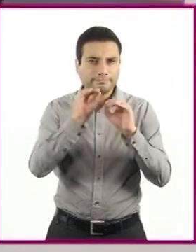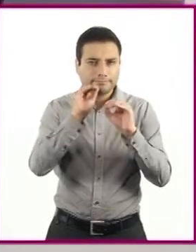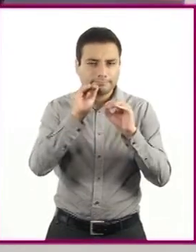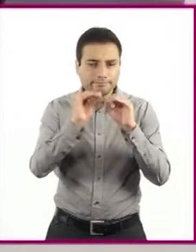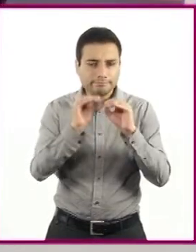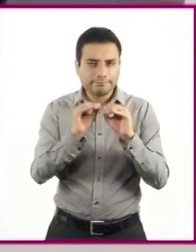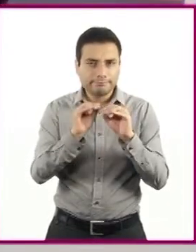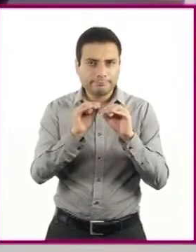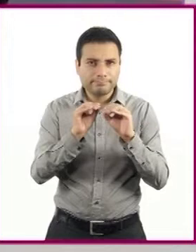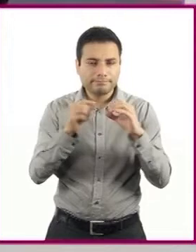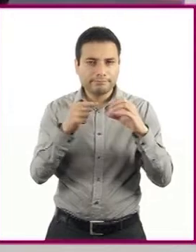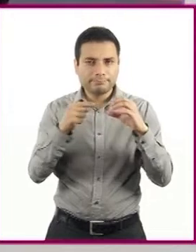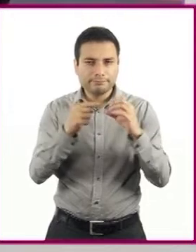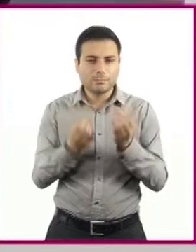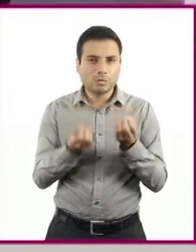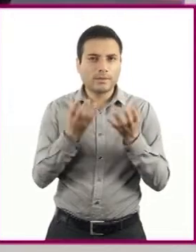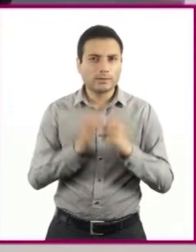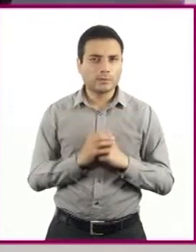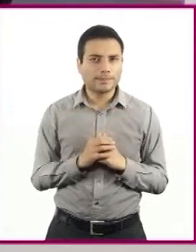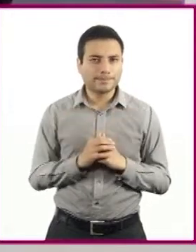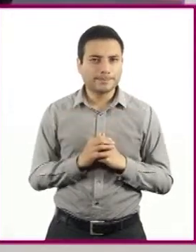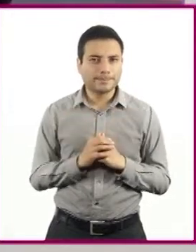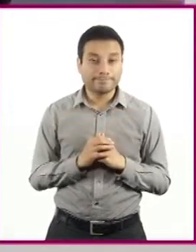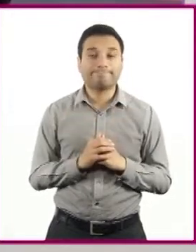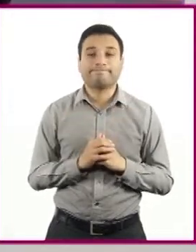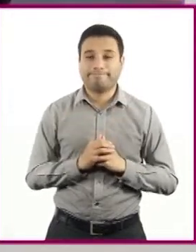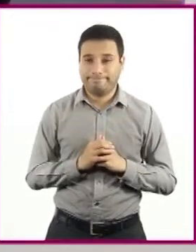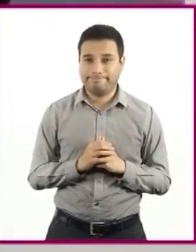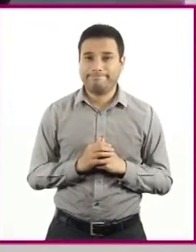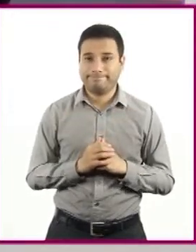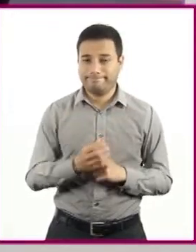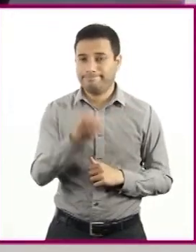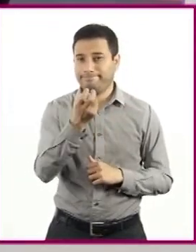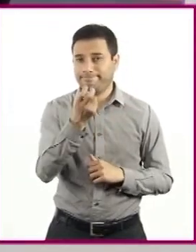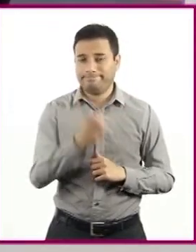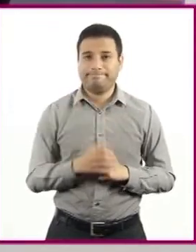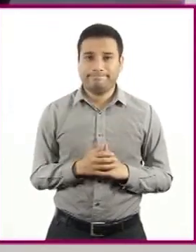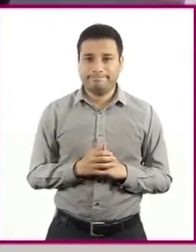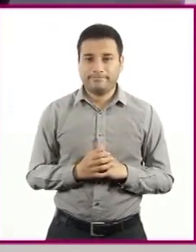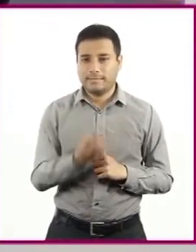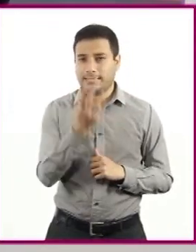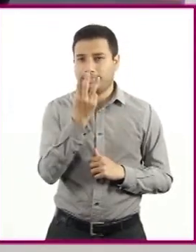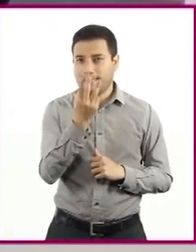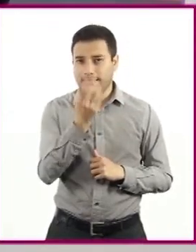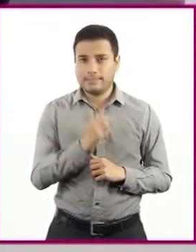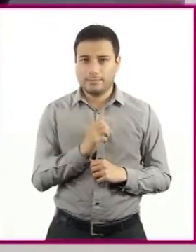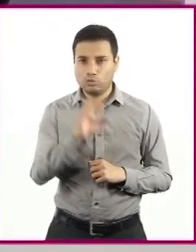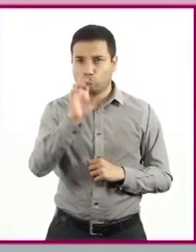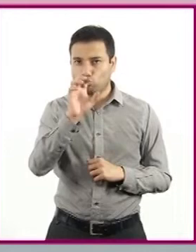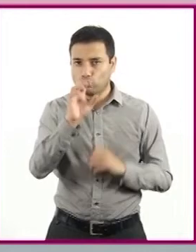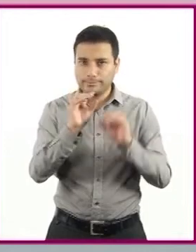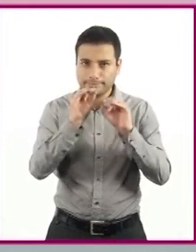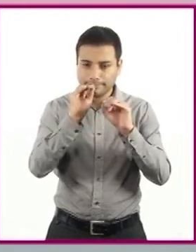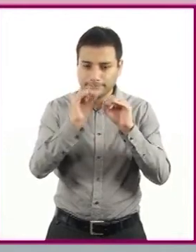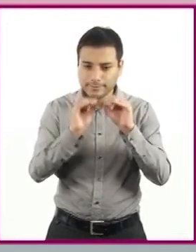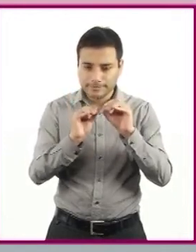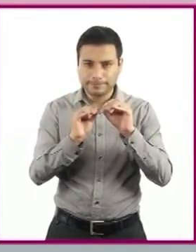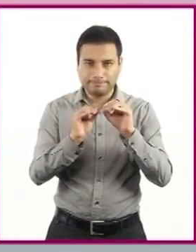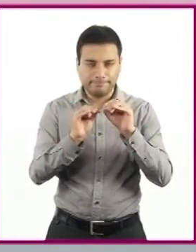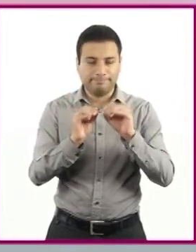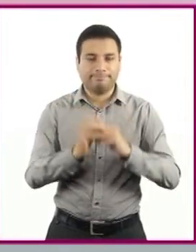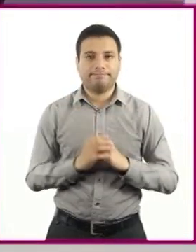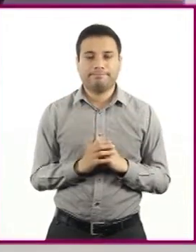el modelo cúbico que lo representa? Correcto. Se deben colocar 3 esferas en los vértices para